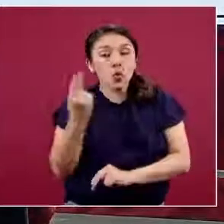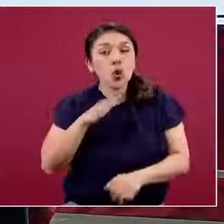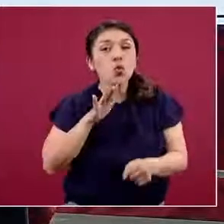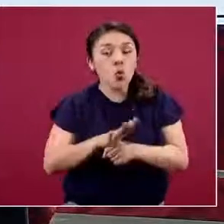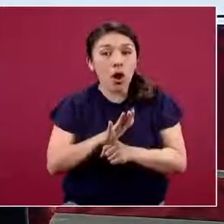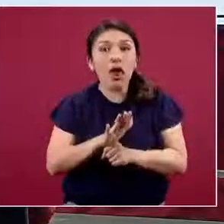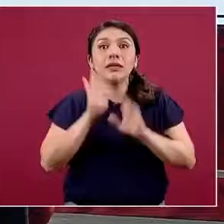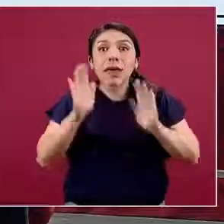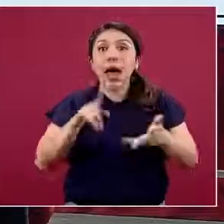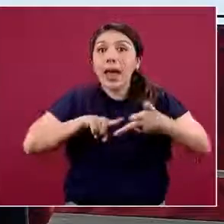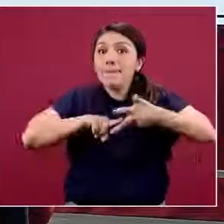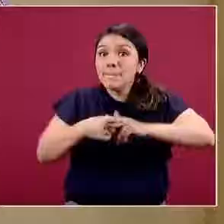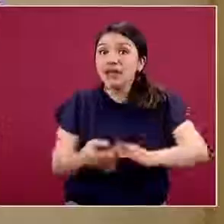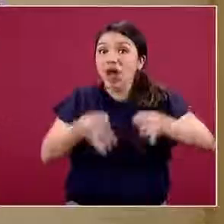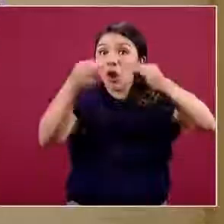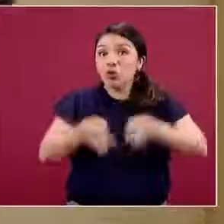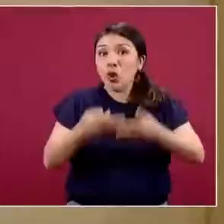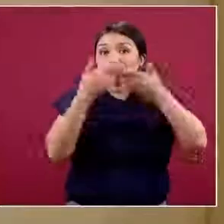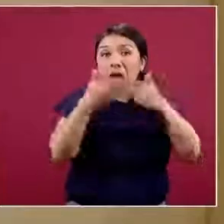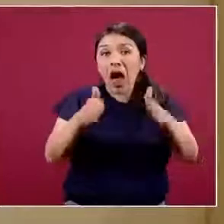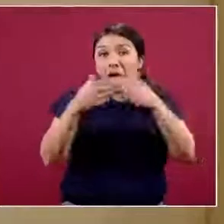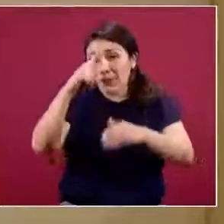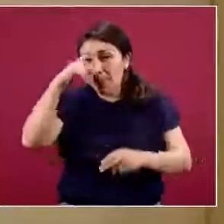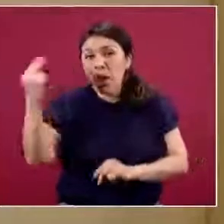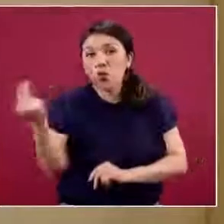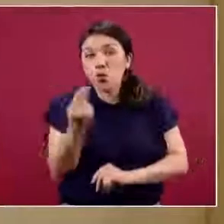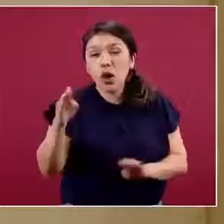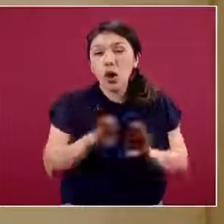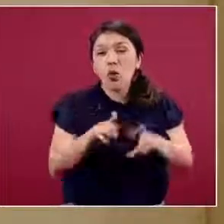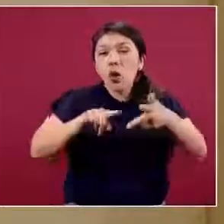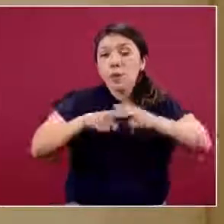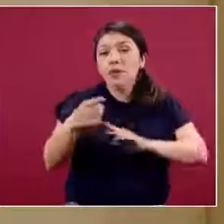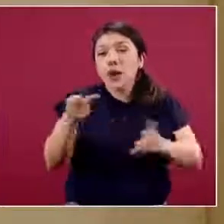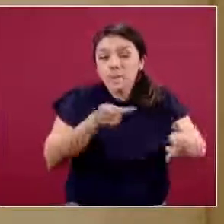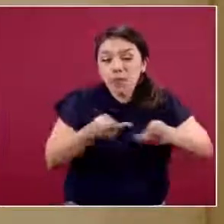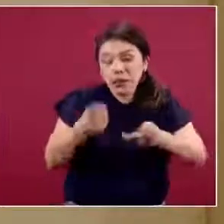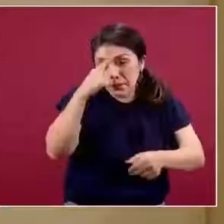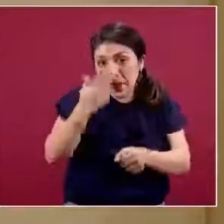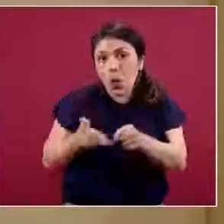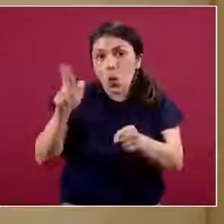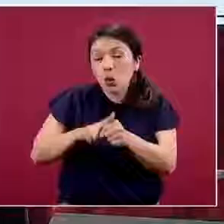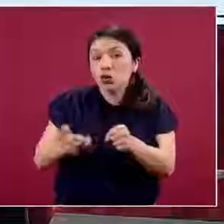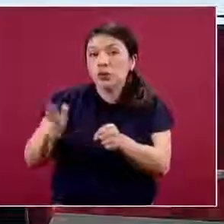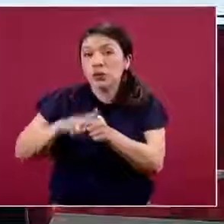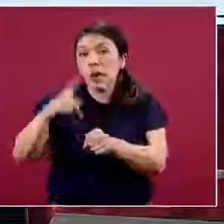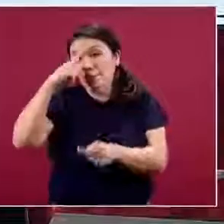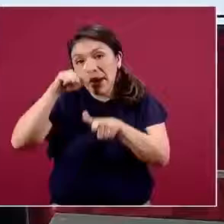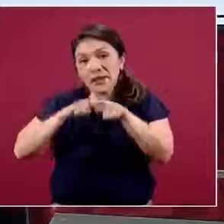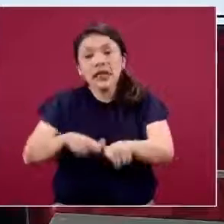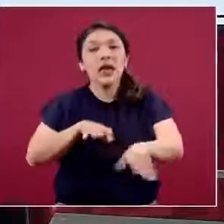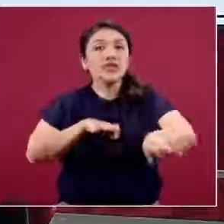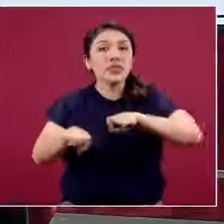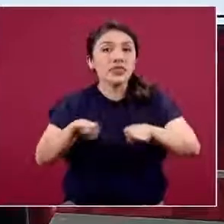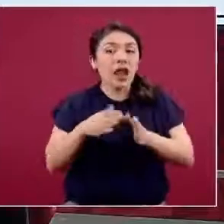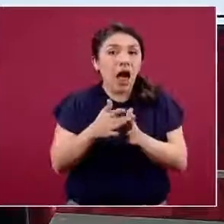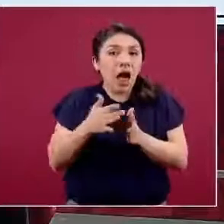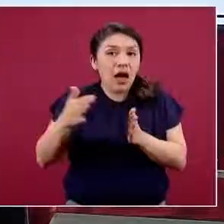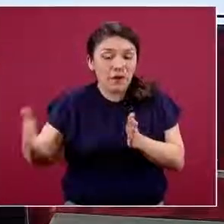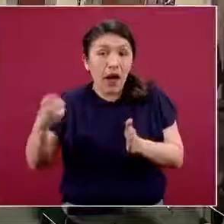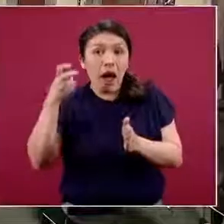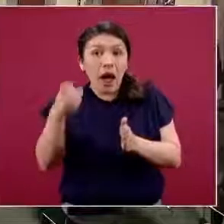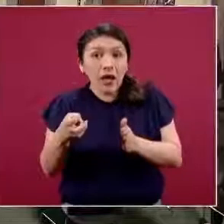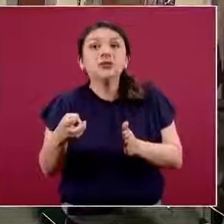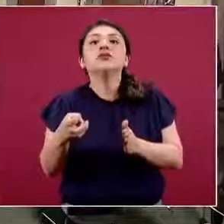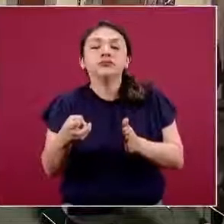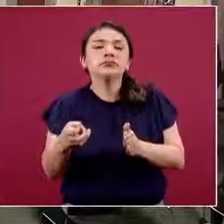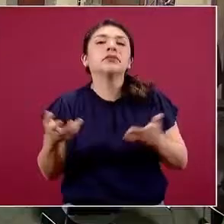decir, la activación de los sistemas de urgencia y la activación de los planes hospitalarios para la continuidad de operaciones. Entonces,